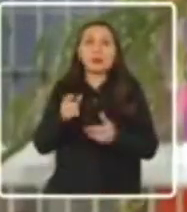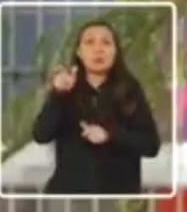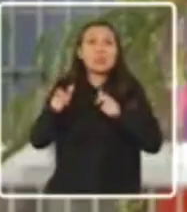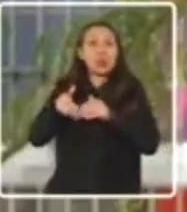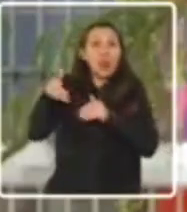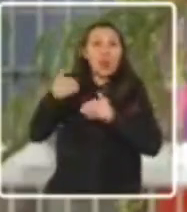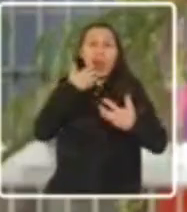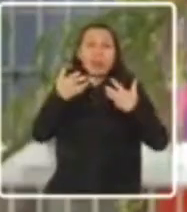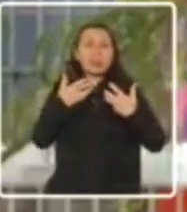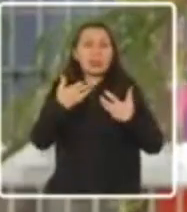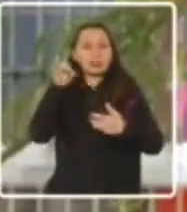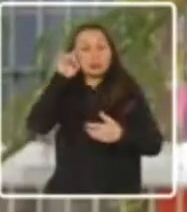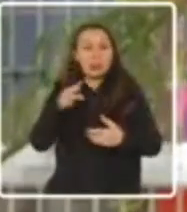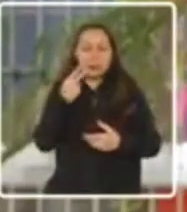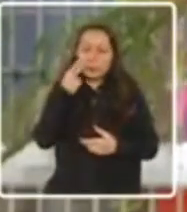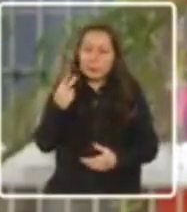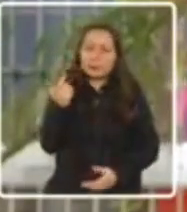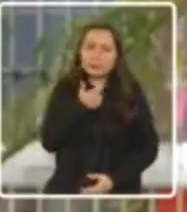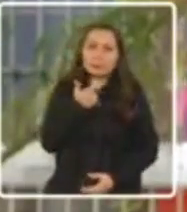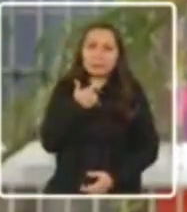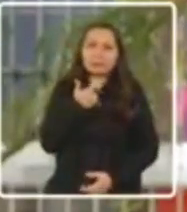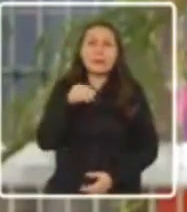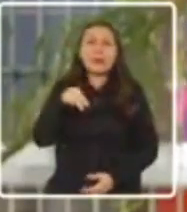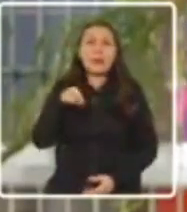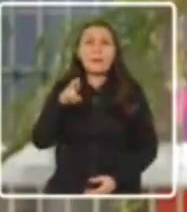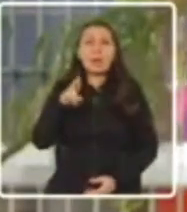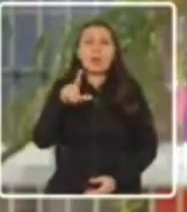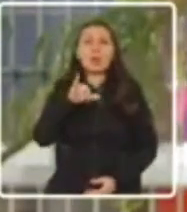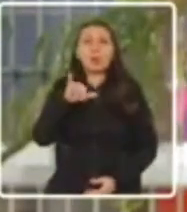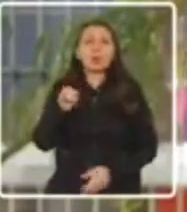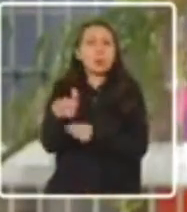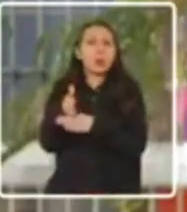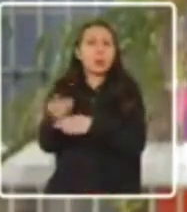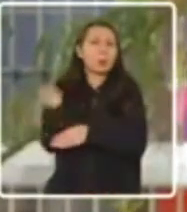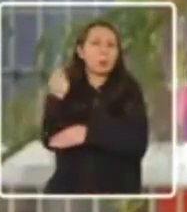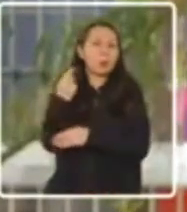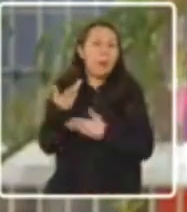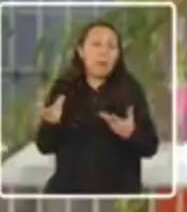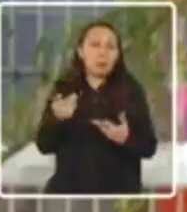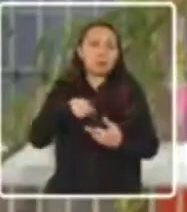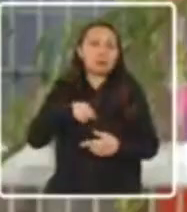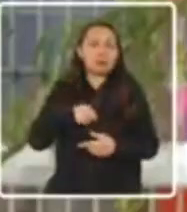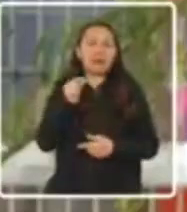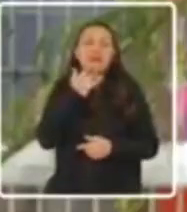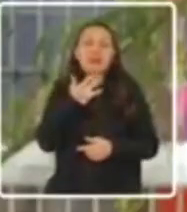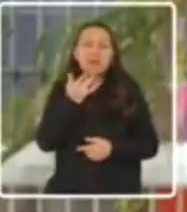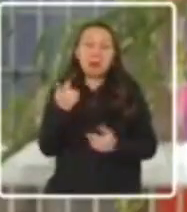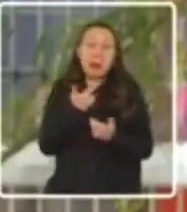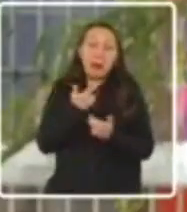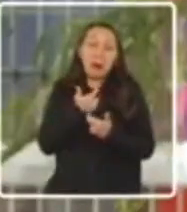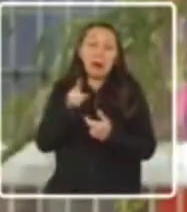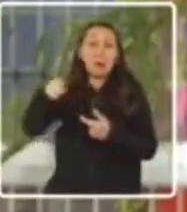los que quienes gritan eso, ustedes saben, les cuento que me da mucha risa eso de Merluzo, porque quedan mucho más en ridículo ustedes que yo cuando dicen ese nombre y me da